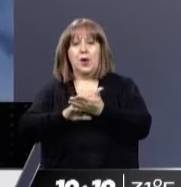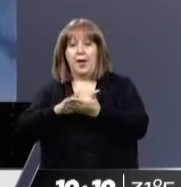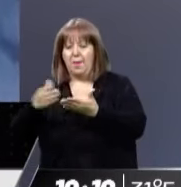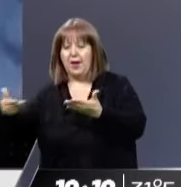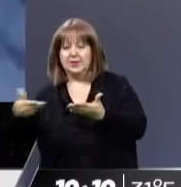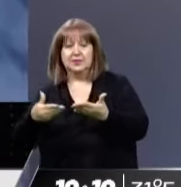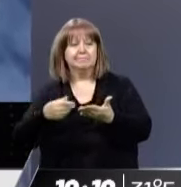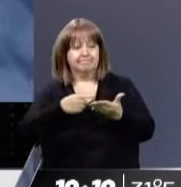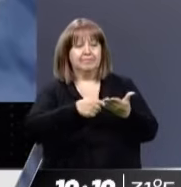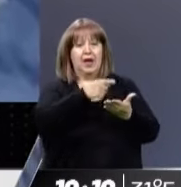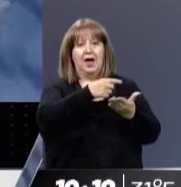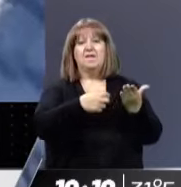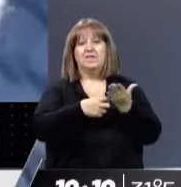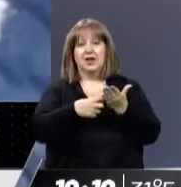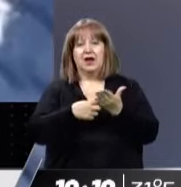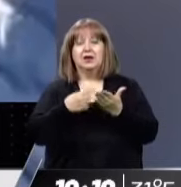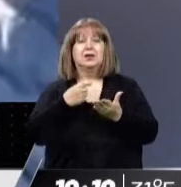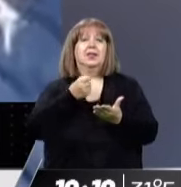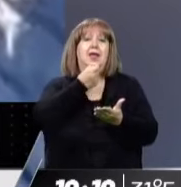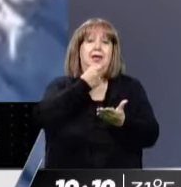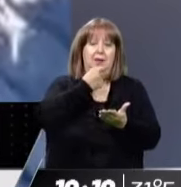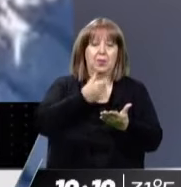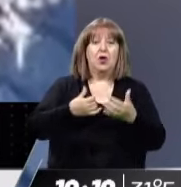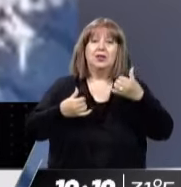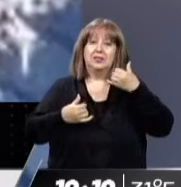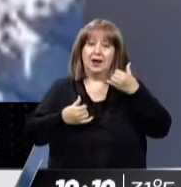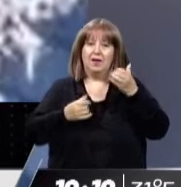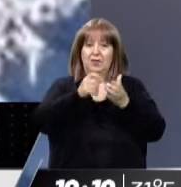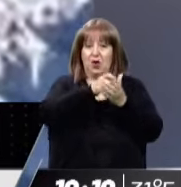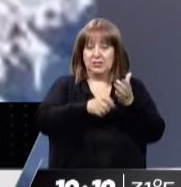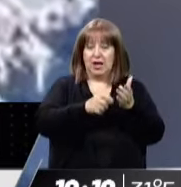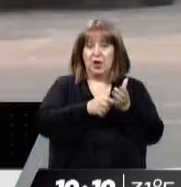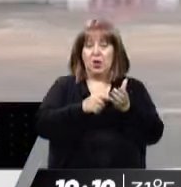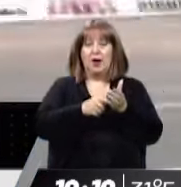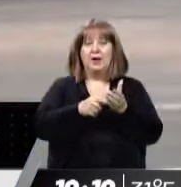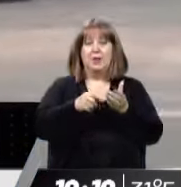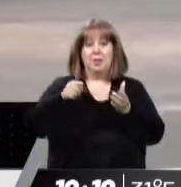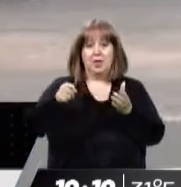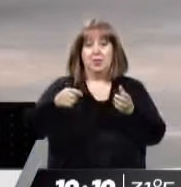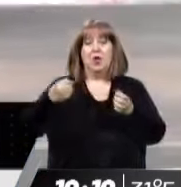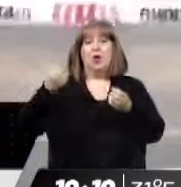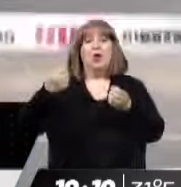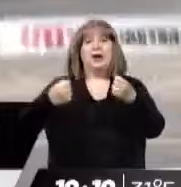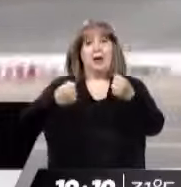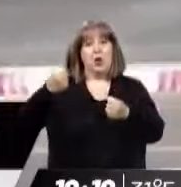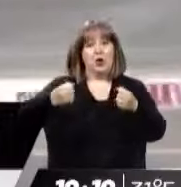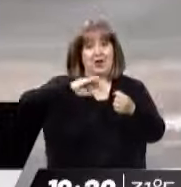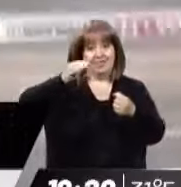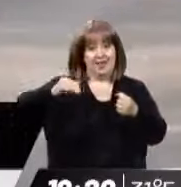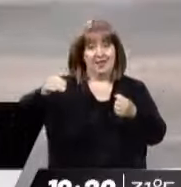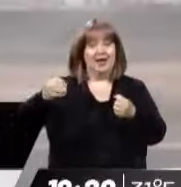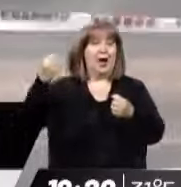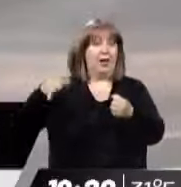sido presentadas por la Fiscalía, como por ejemplo un teléfono celular que se encontró en una de las camionetas que fueron abandonadas en el lugar del